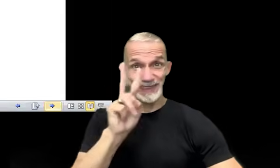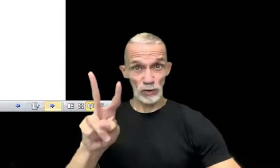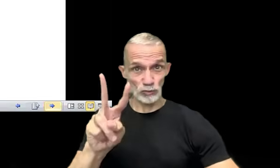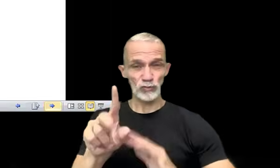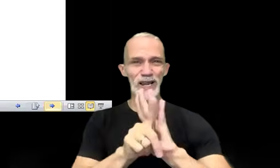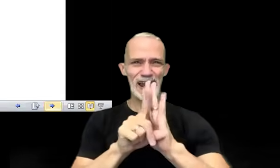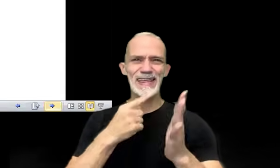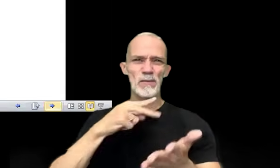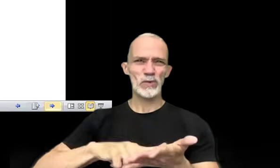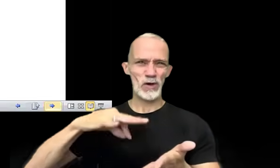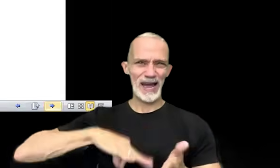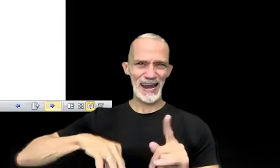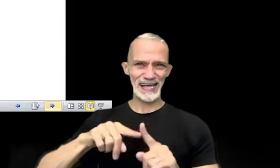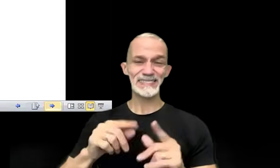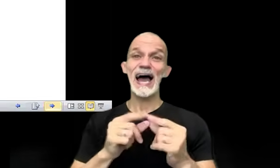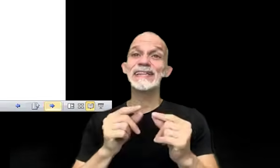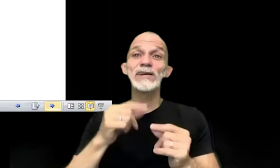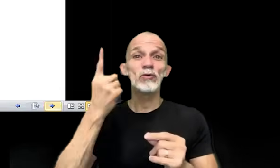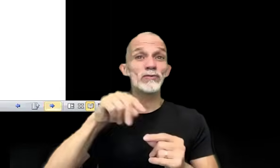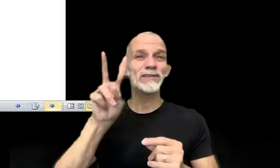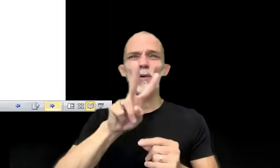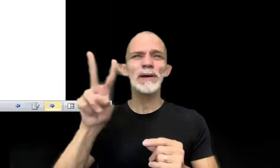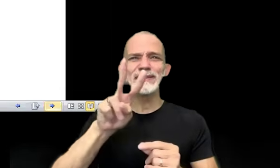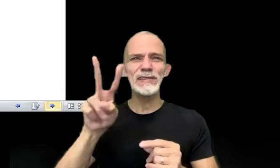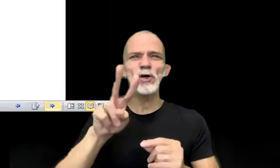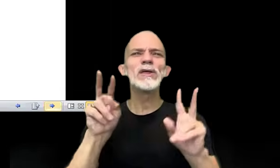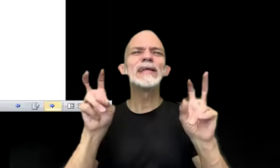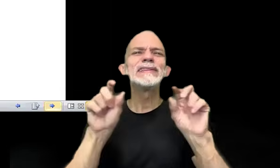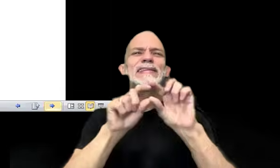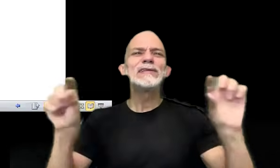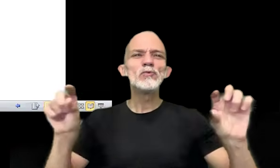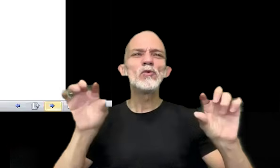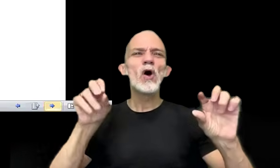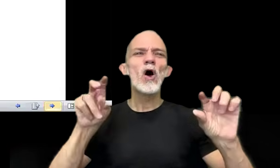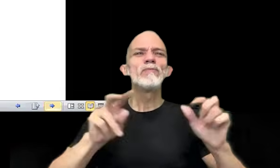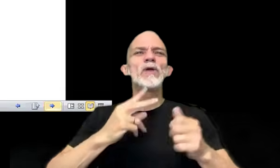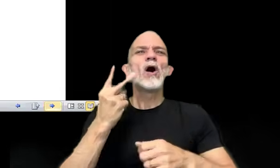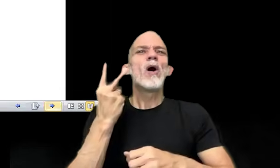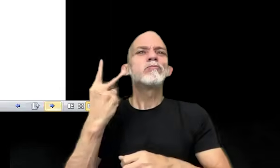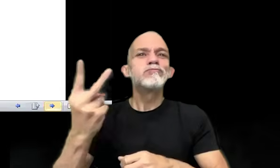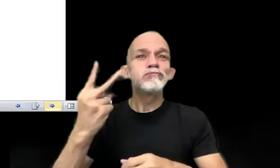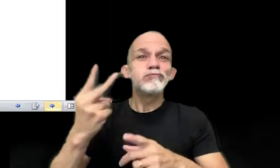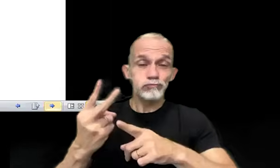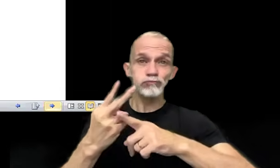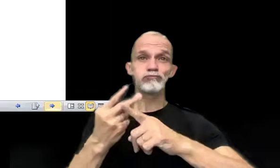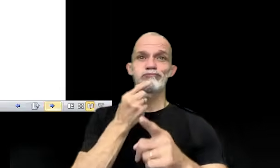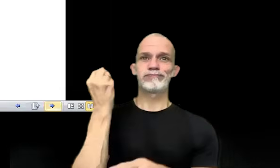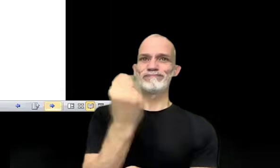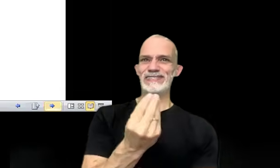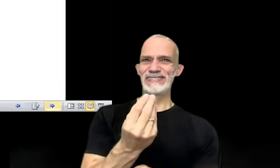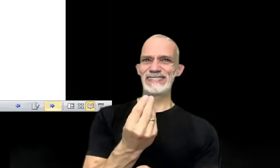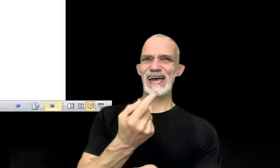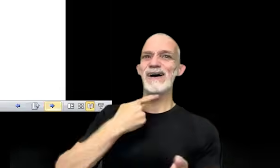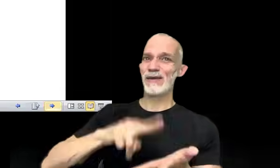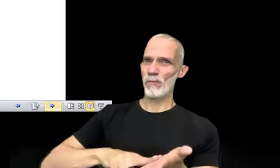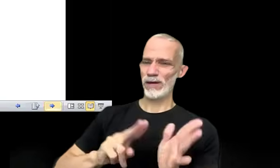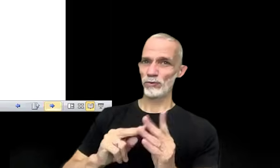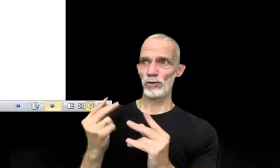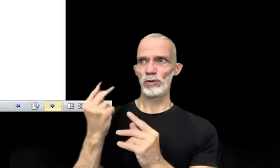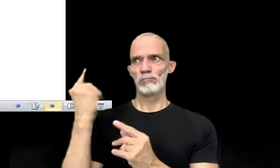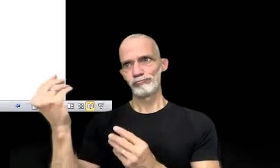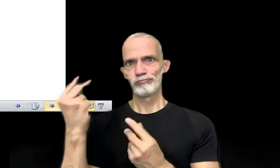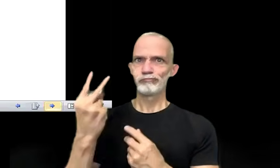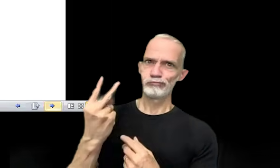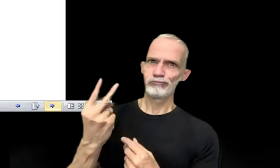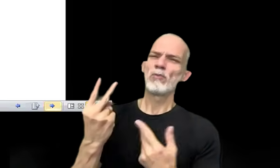122 de la Ley de Impuesto a las Ganancias, artículo que lo vamos a encontrar bajo el título doble residencia fiscal. En